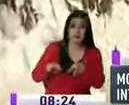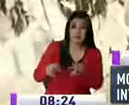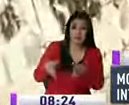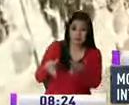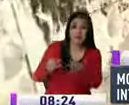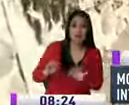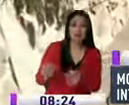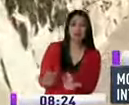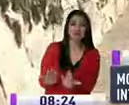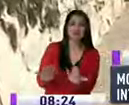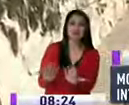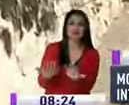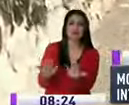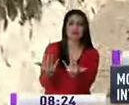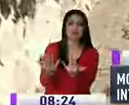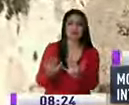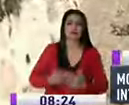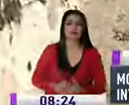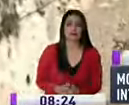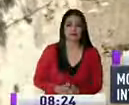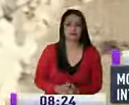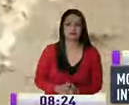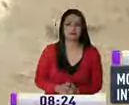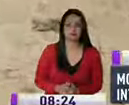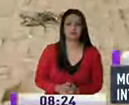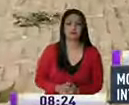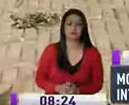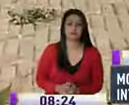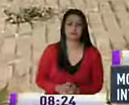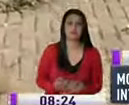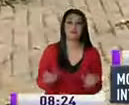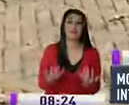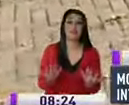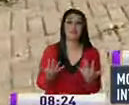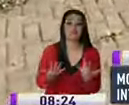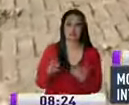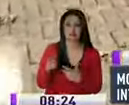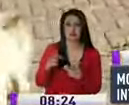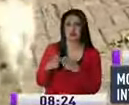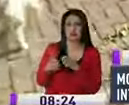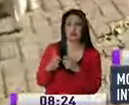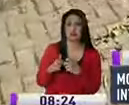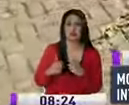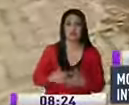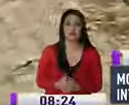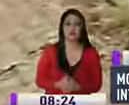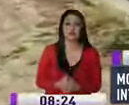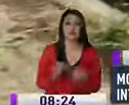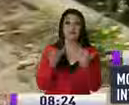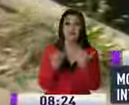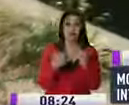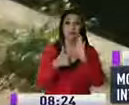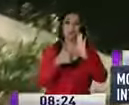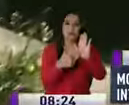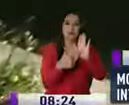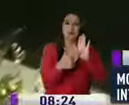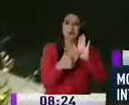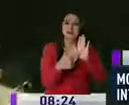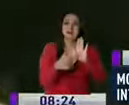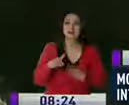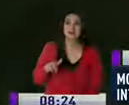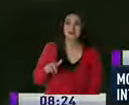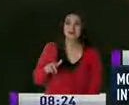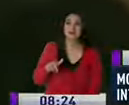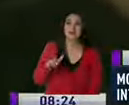pasaje por el problema de todo lo que es las hierbas. Ajá. Precisamente ahora nosotros les mostramos en imágenes las gradas